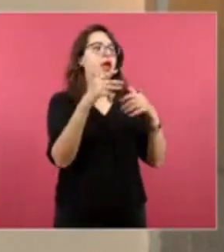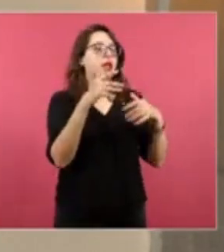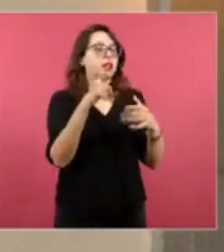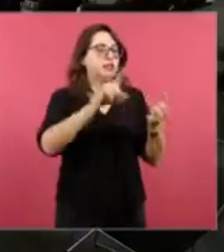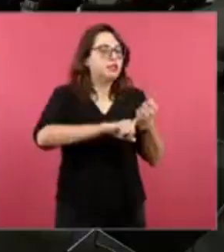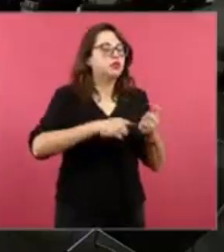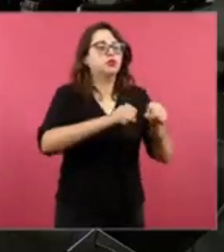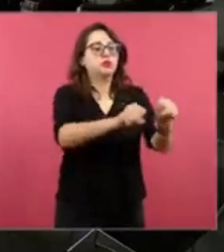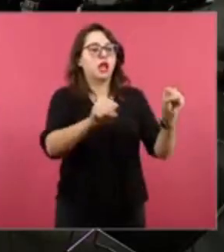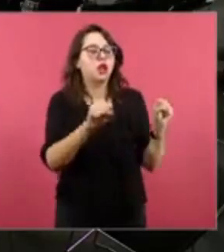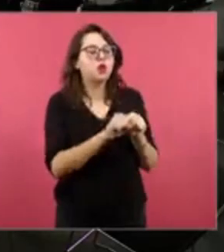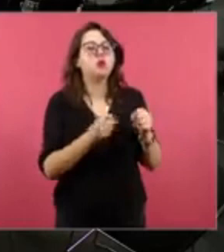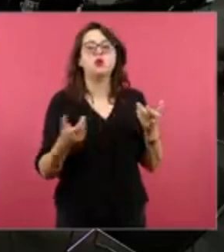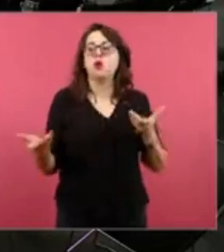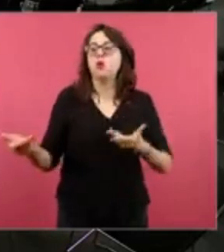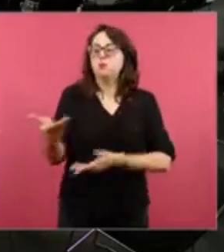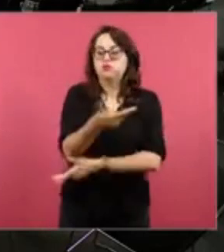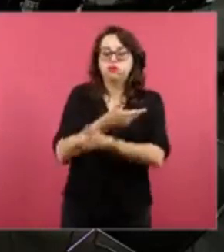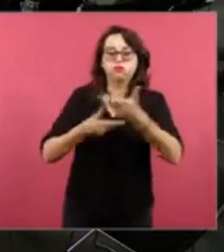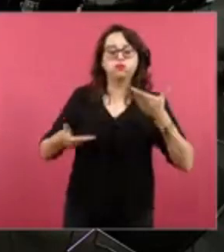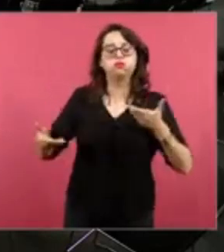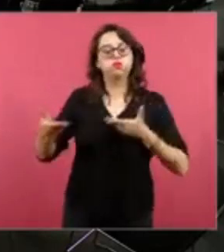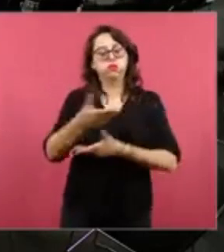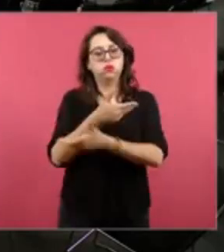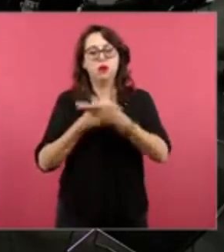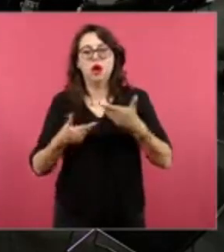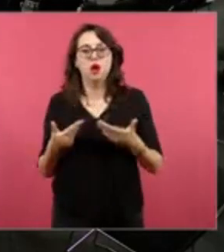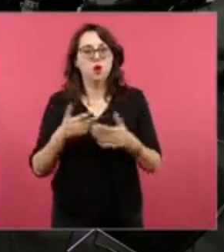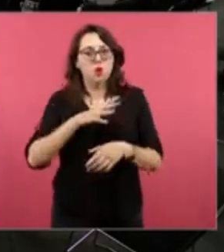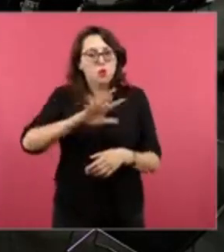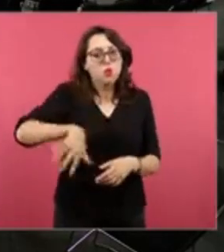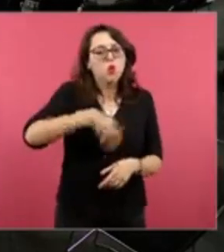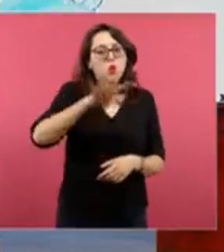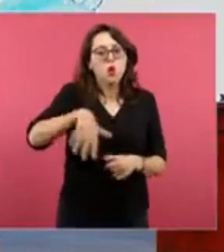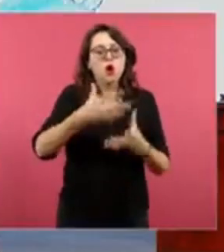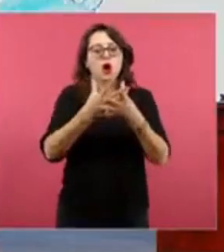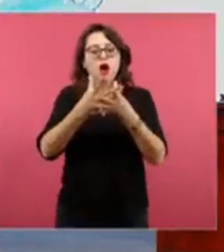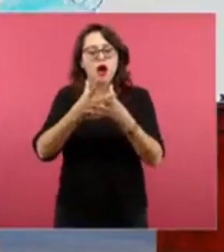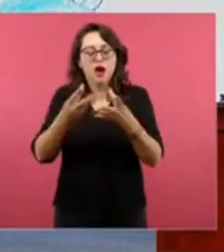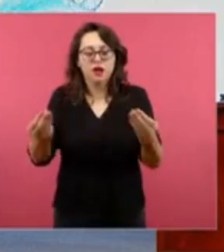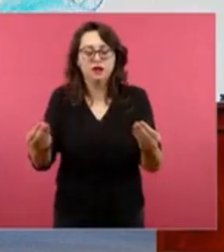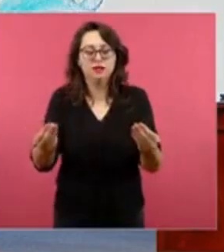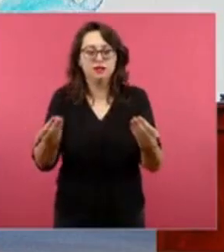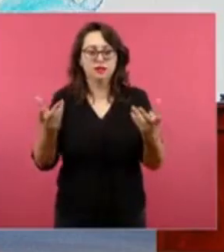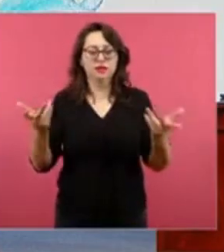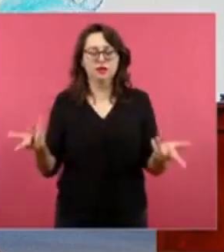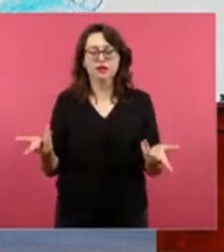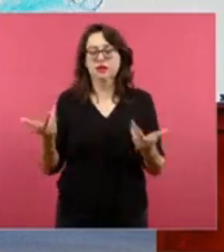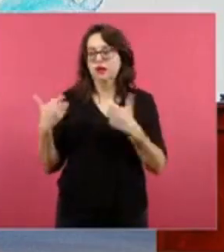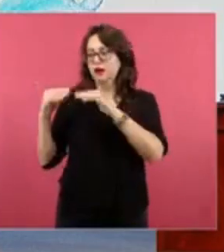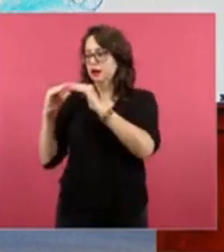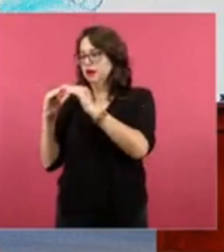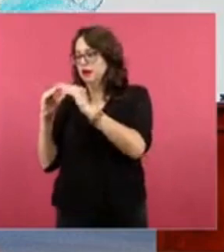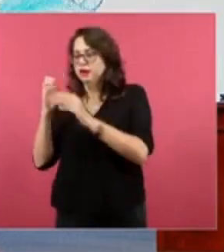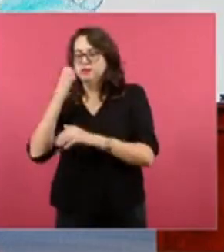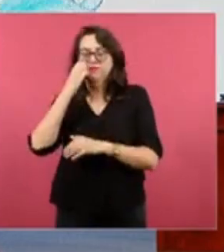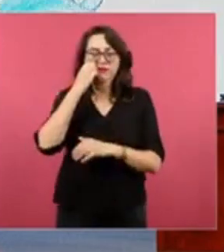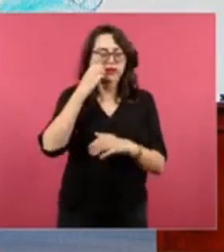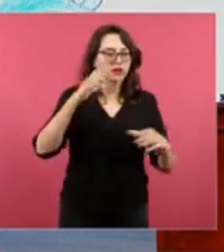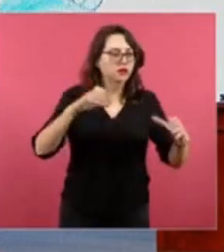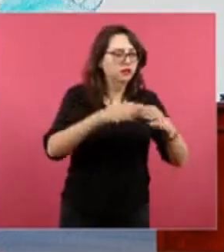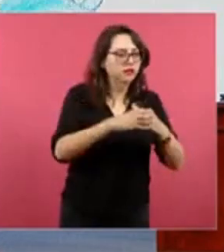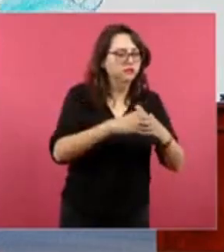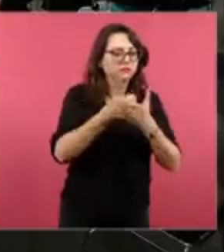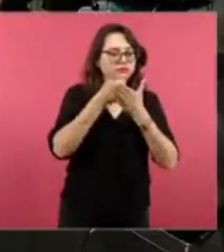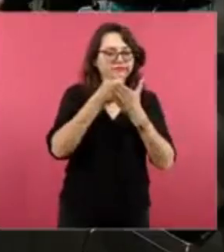dividen de esa forma, se organizan, de esa forma. ¿Sí? Porque podemos intervenir inmediatamente en casa o en la escuela o en la comunidad.